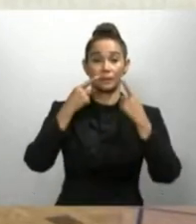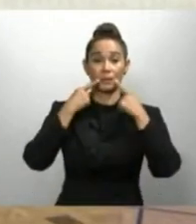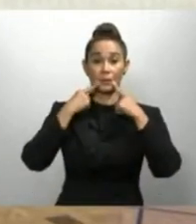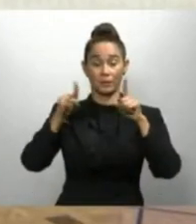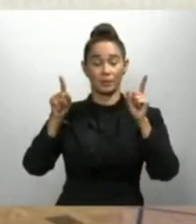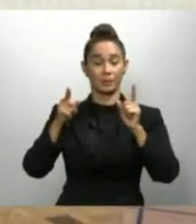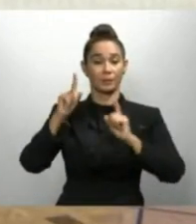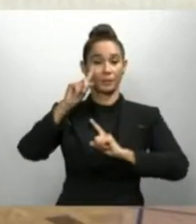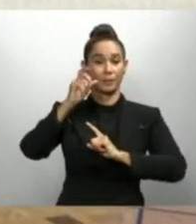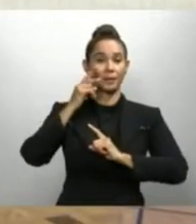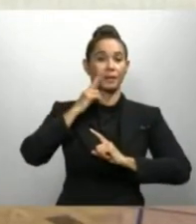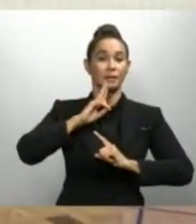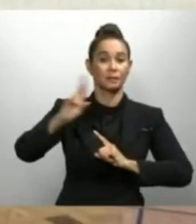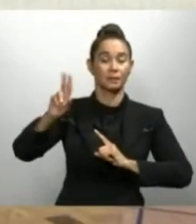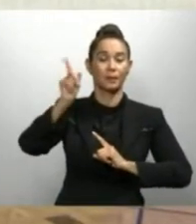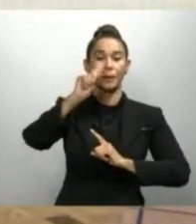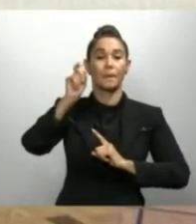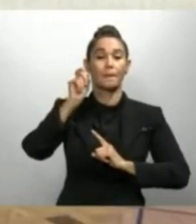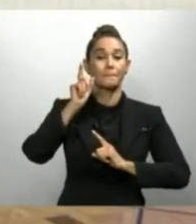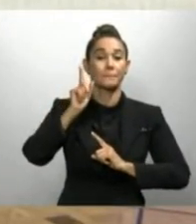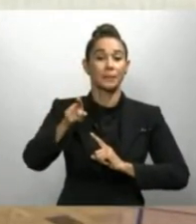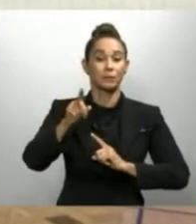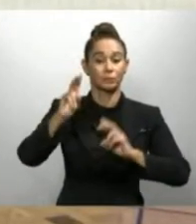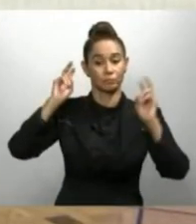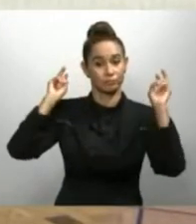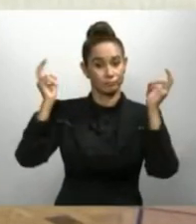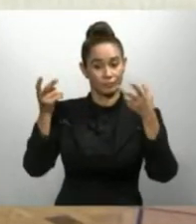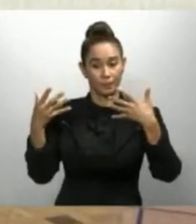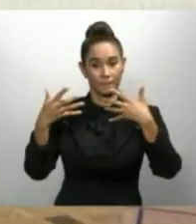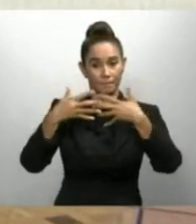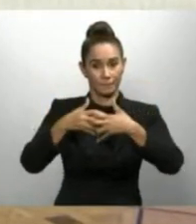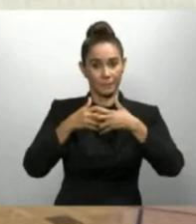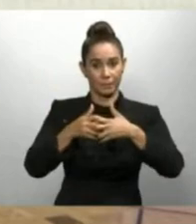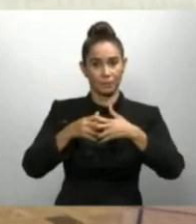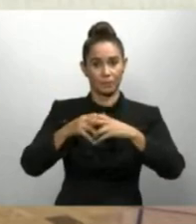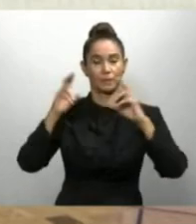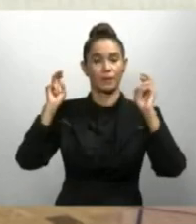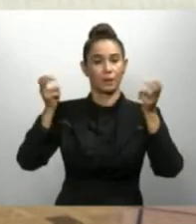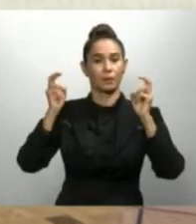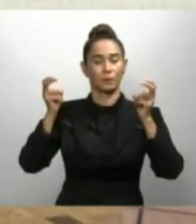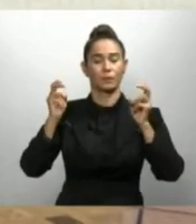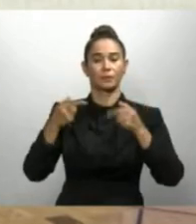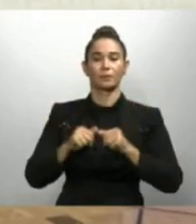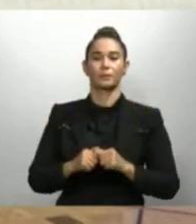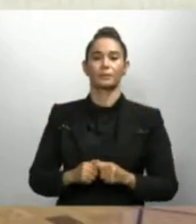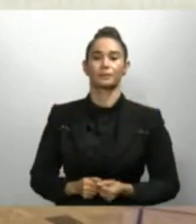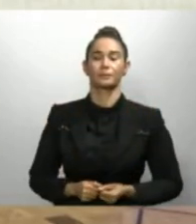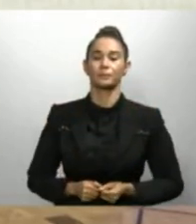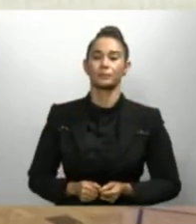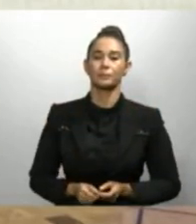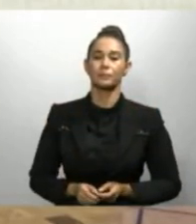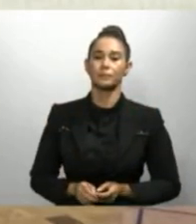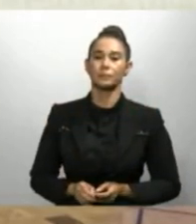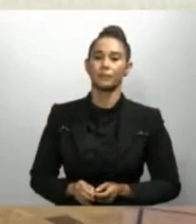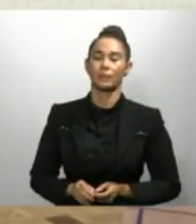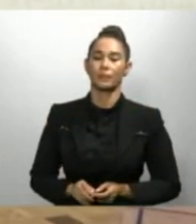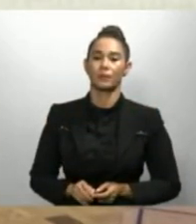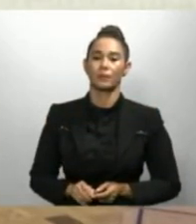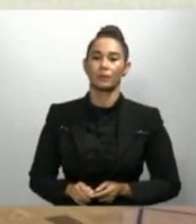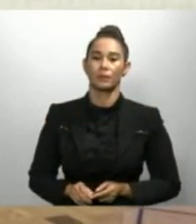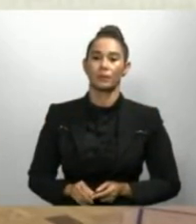Esta rueda de prensa es para contestar preguntas vinculadas con el tema que estamos tratando.